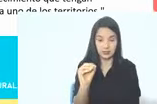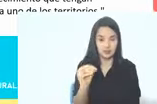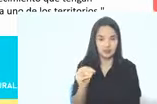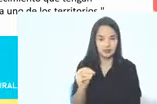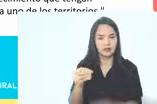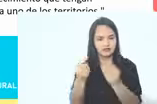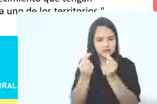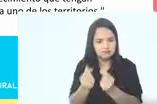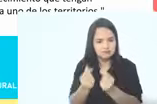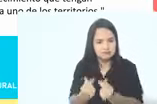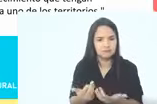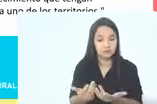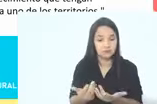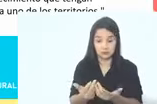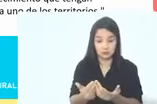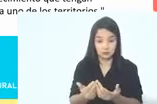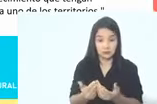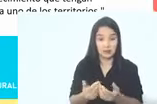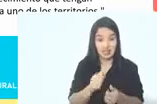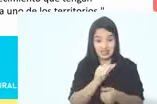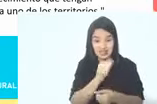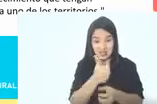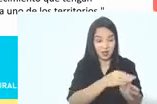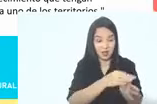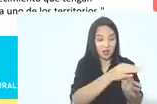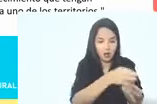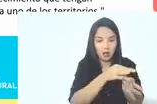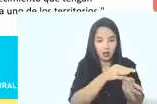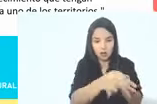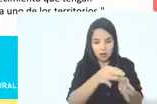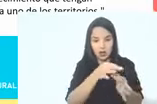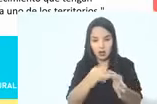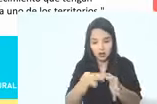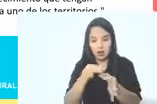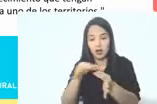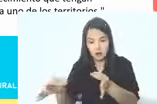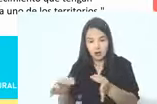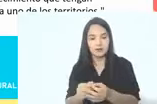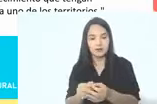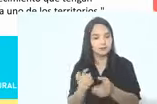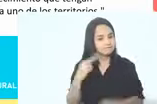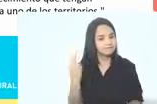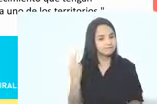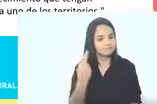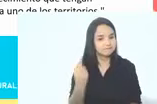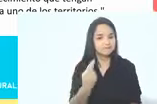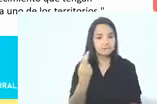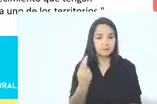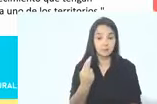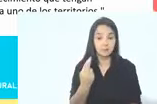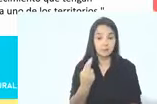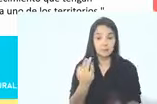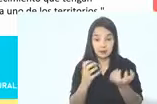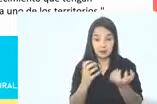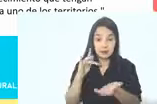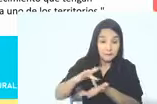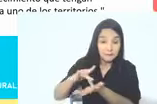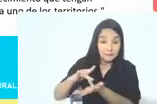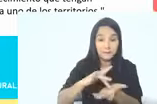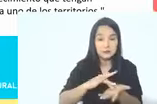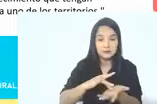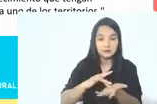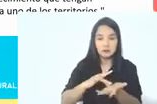esas oportunidades, fortalecer, valga la redundancia, esas debilidades y esas amenazas que encontramos en nuestro